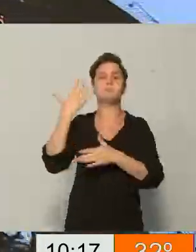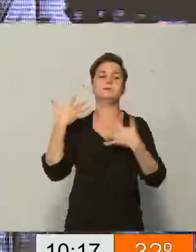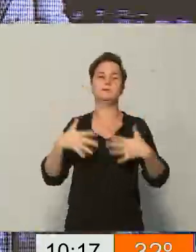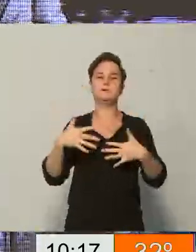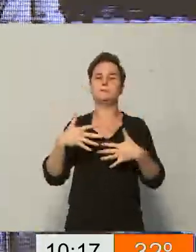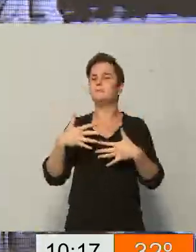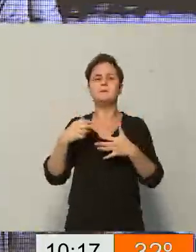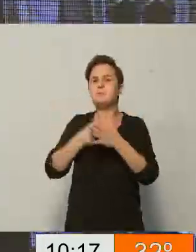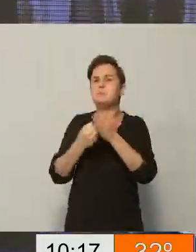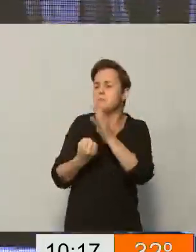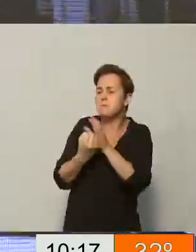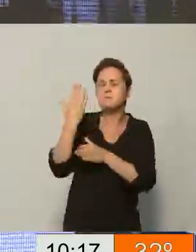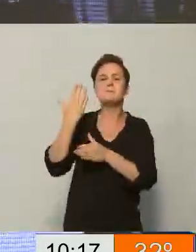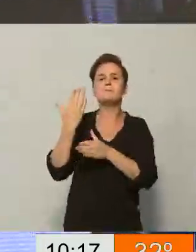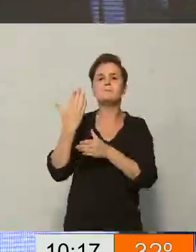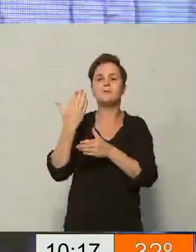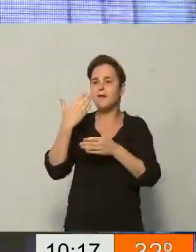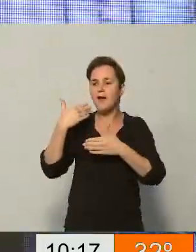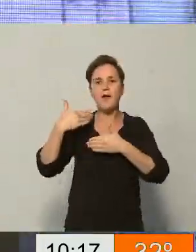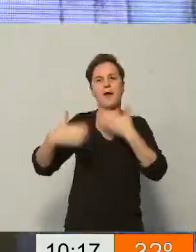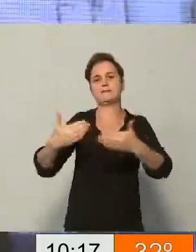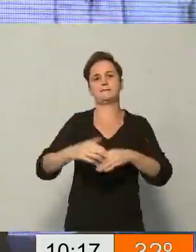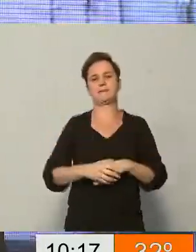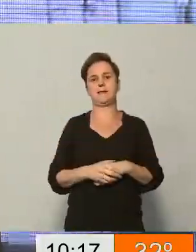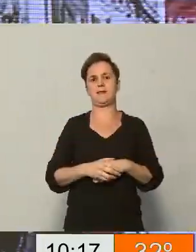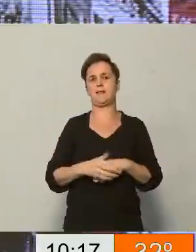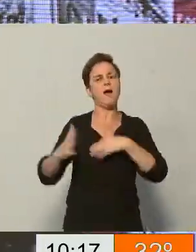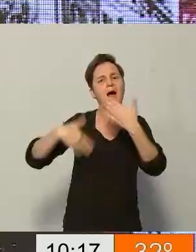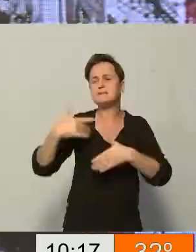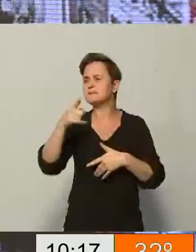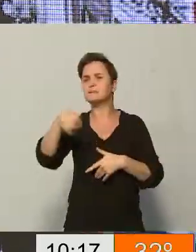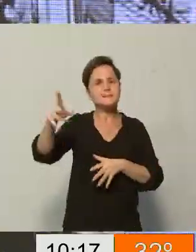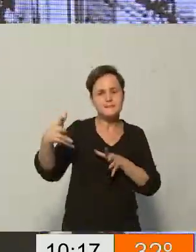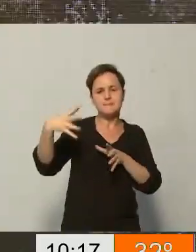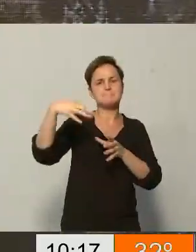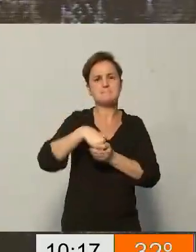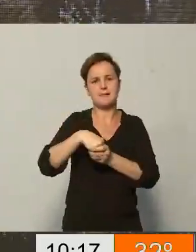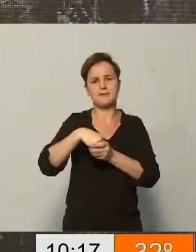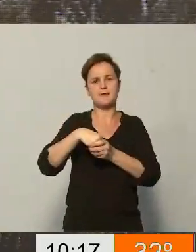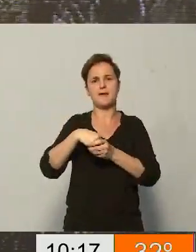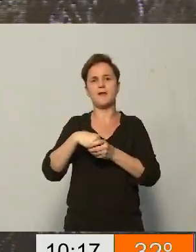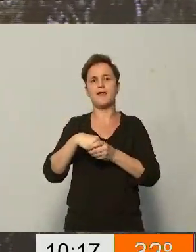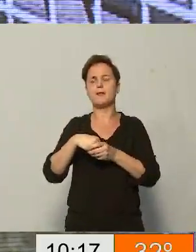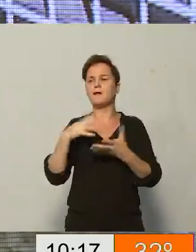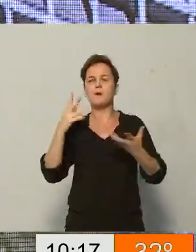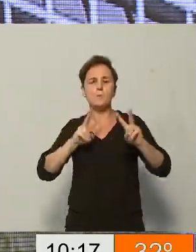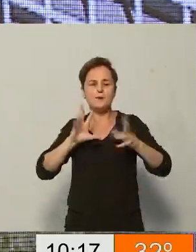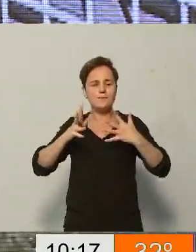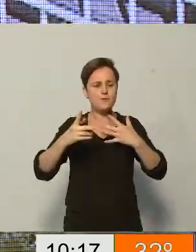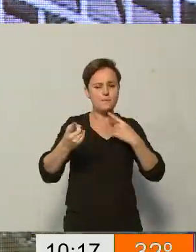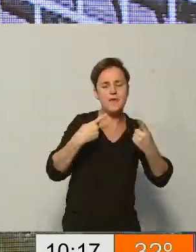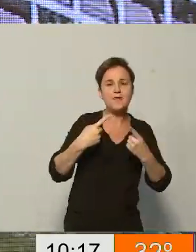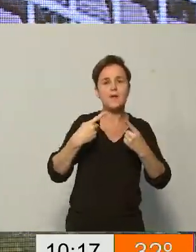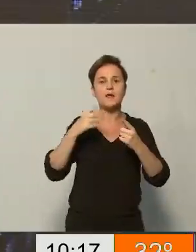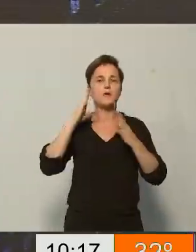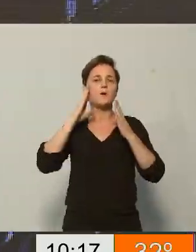una impronta del hacer, es una impronta del involucrarse, es una impronta del diálogo, del